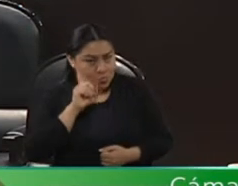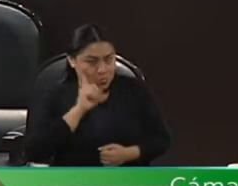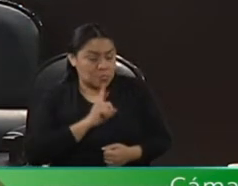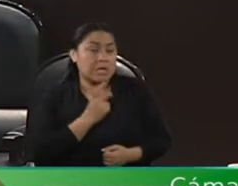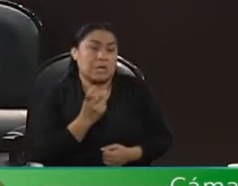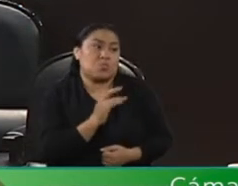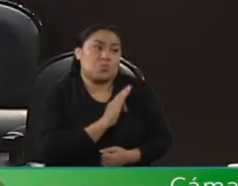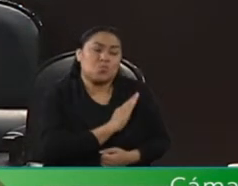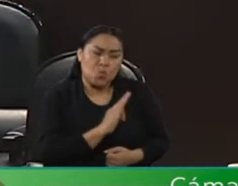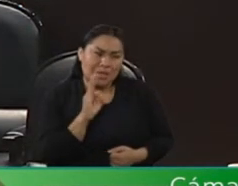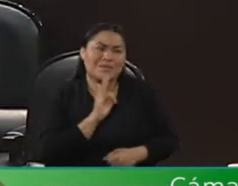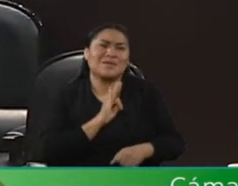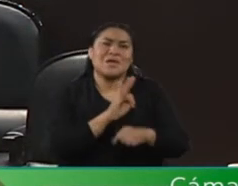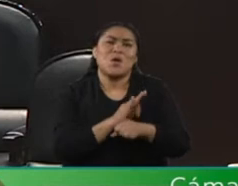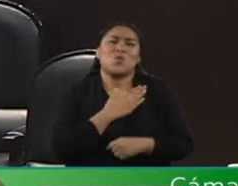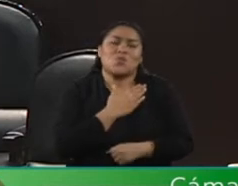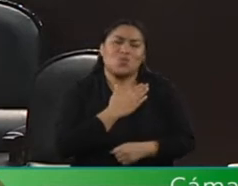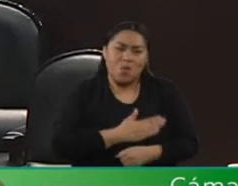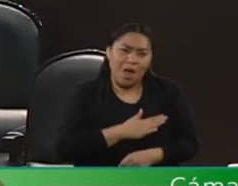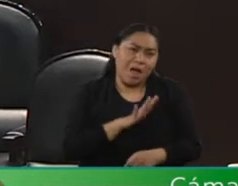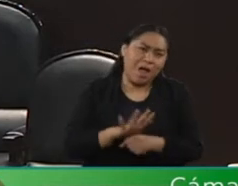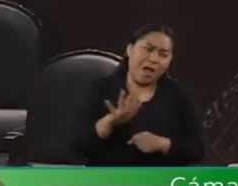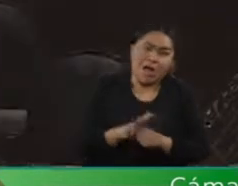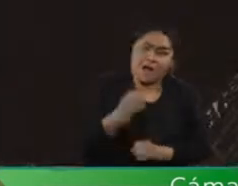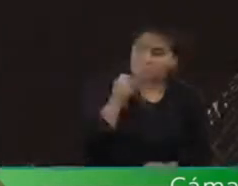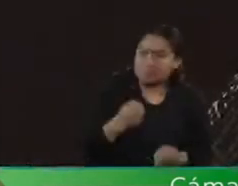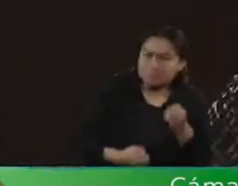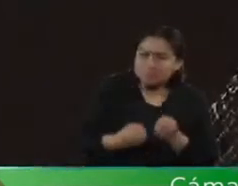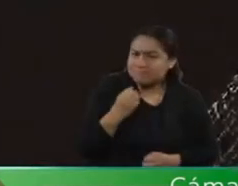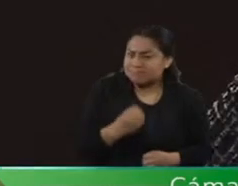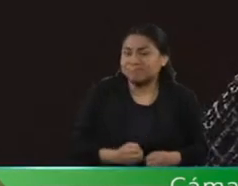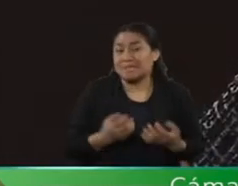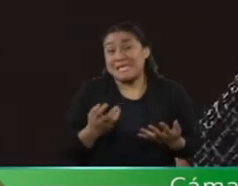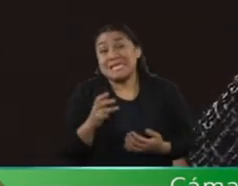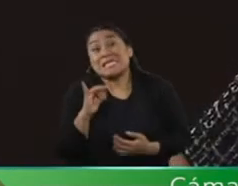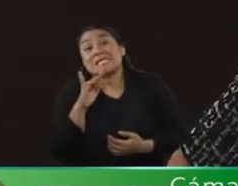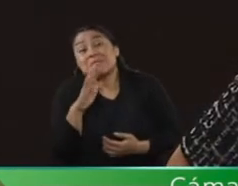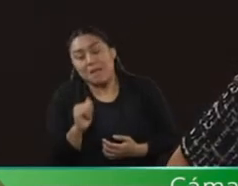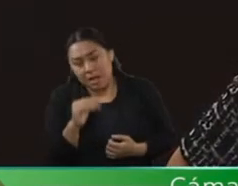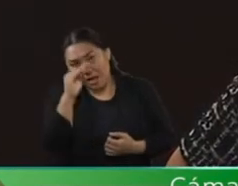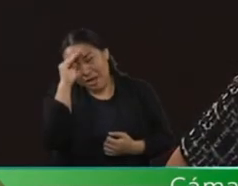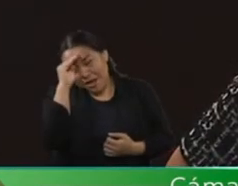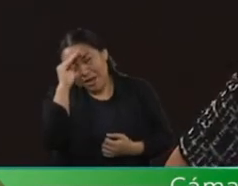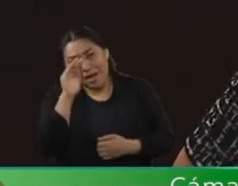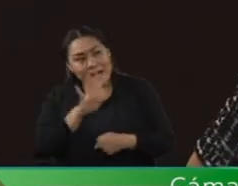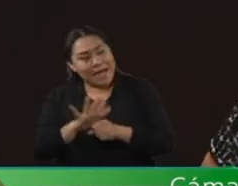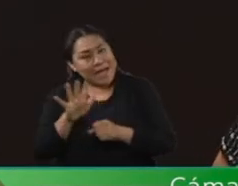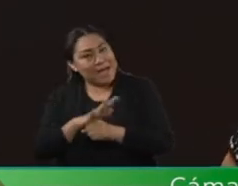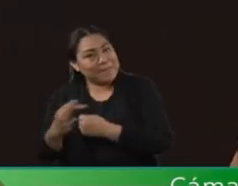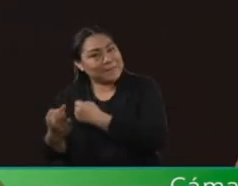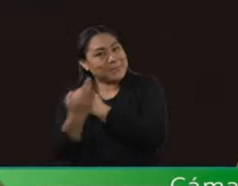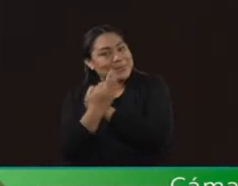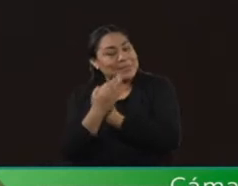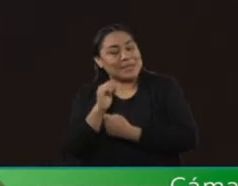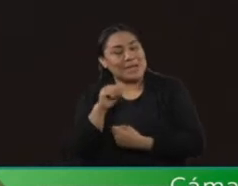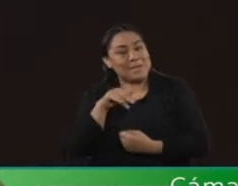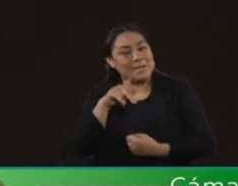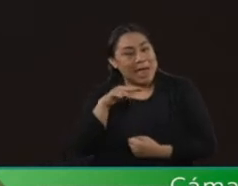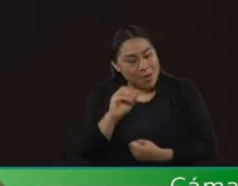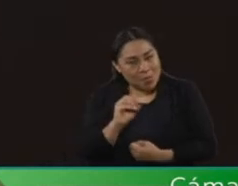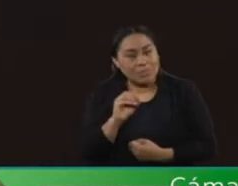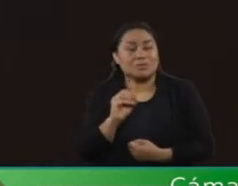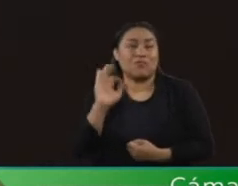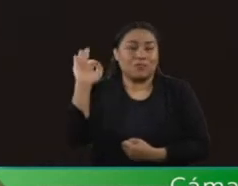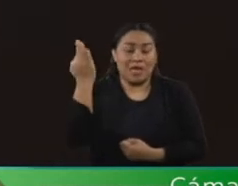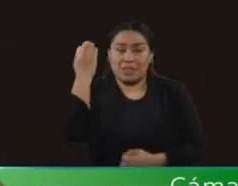de lo justiciable en los tribunales. Y la única puerta había sido precisamente el amparo, los tribunales federales